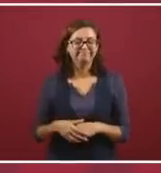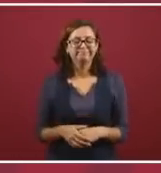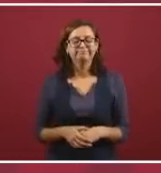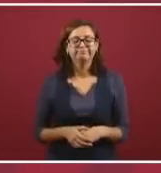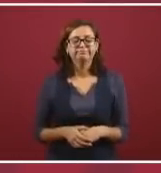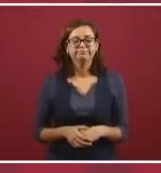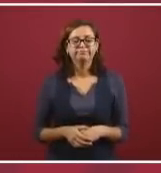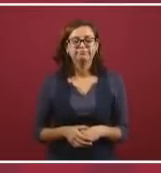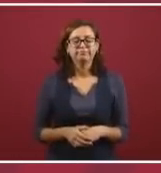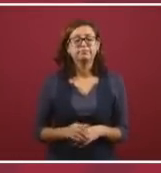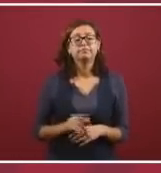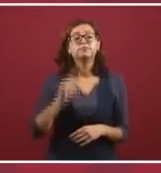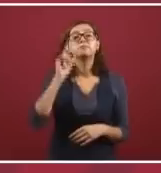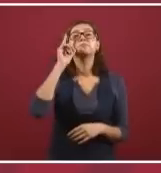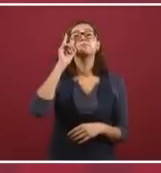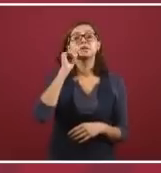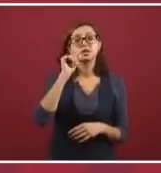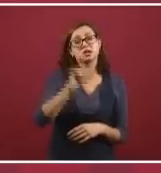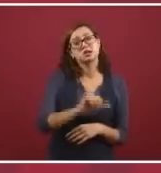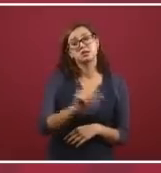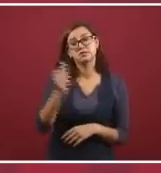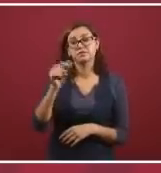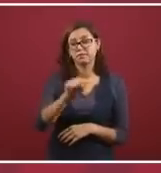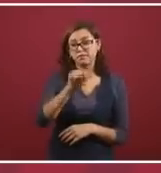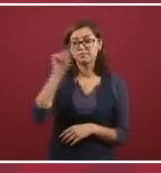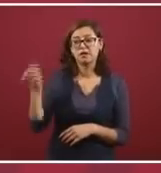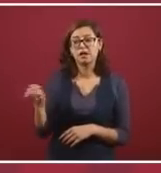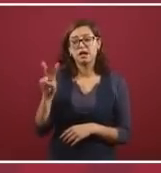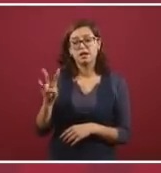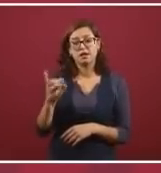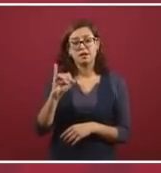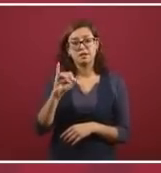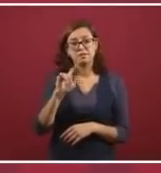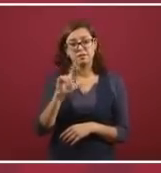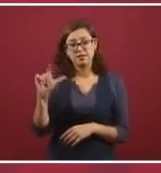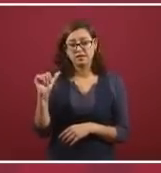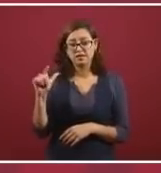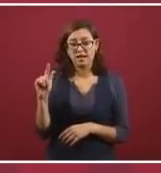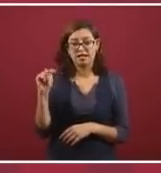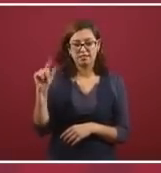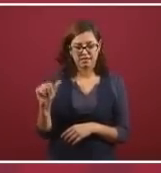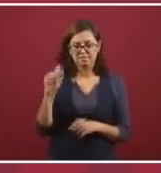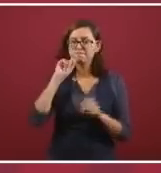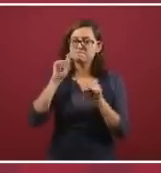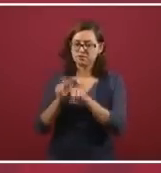mañana a Villalta, también en Oaxaca,